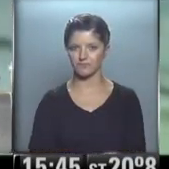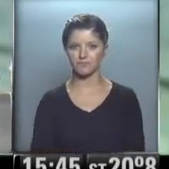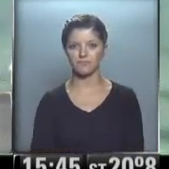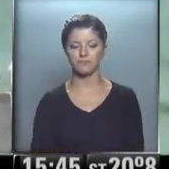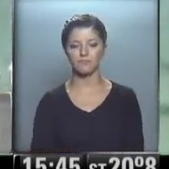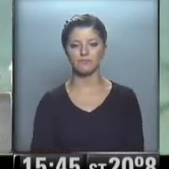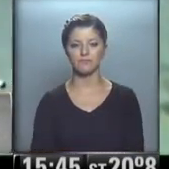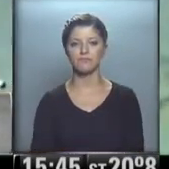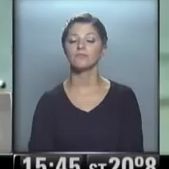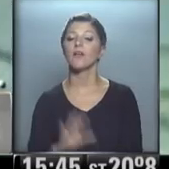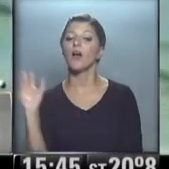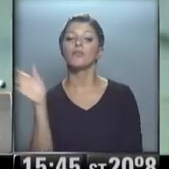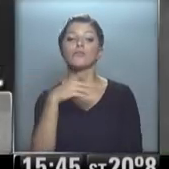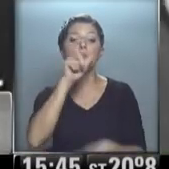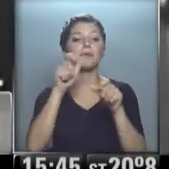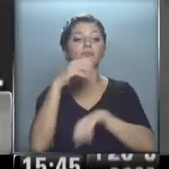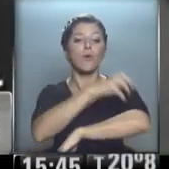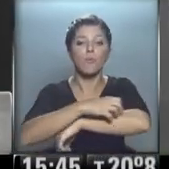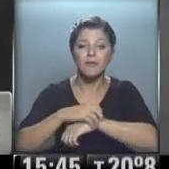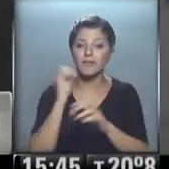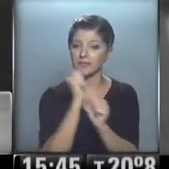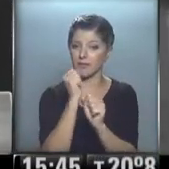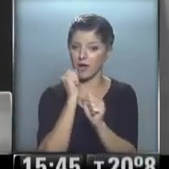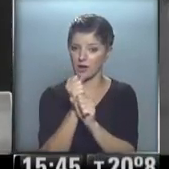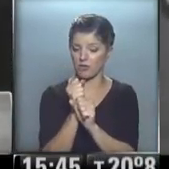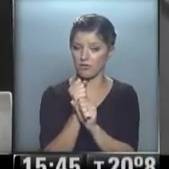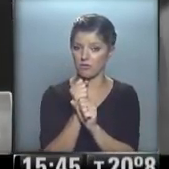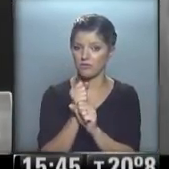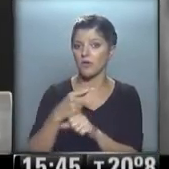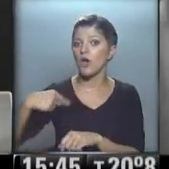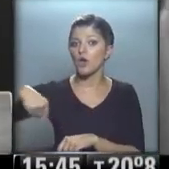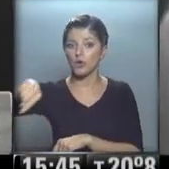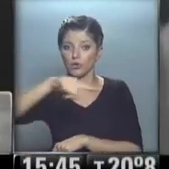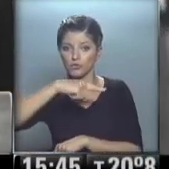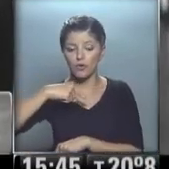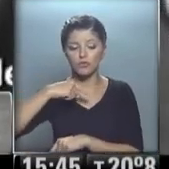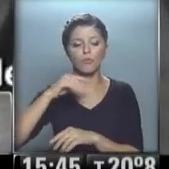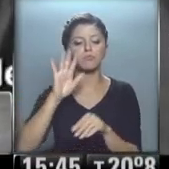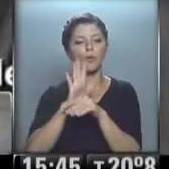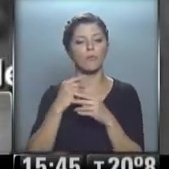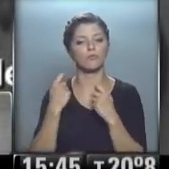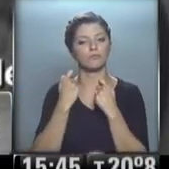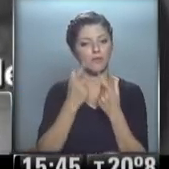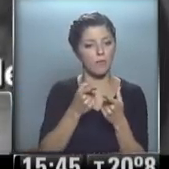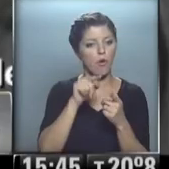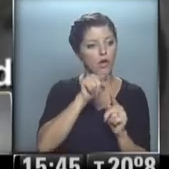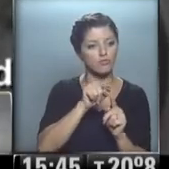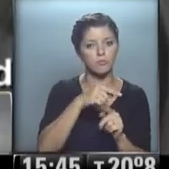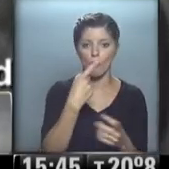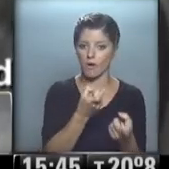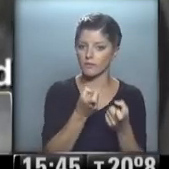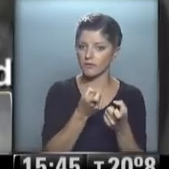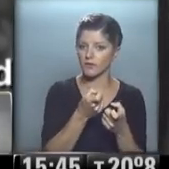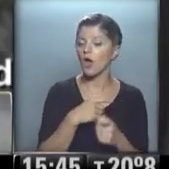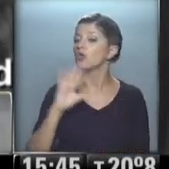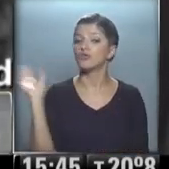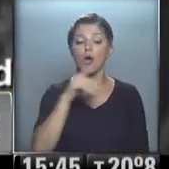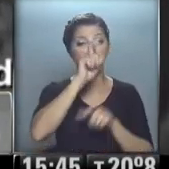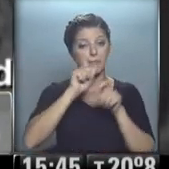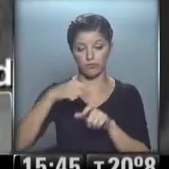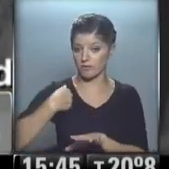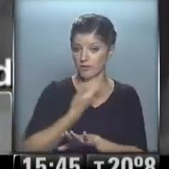al pueblo humilde y trabajador. Ese es el concepto cristiano. No se trata más que de restituirle al pueblo lo que al pueblo le corresponde. Todo ser humano en una